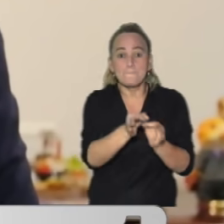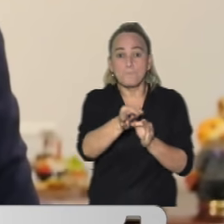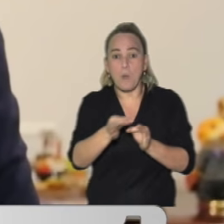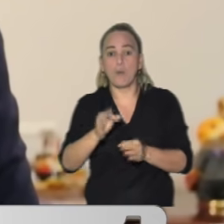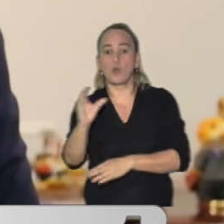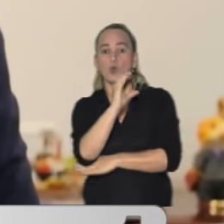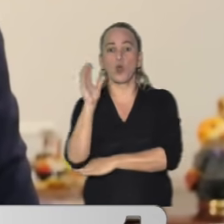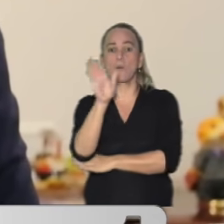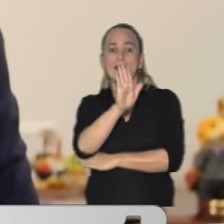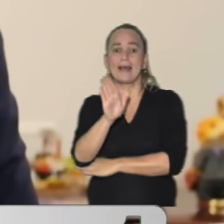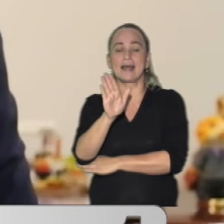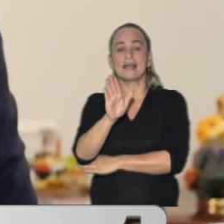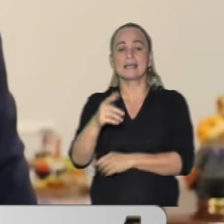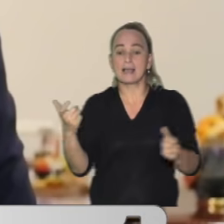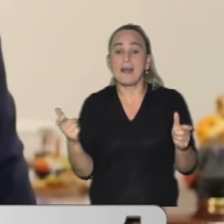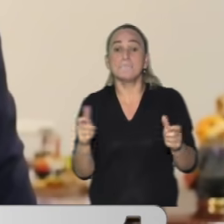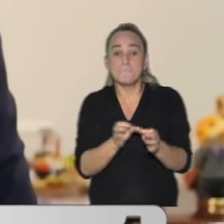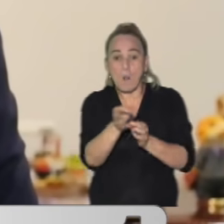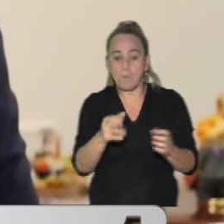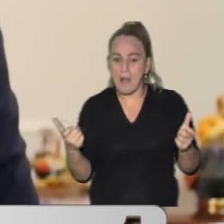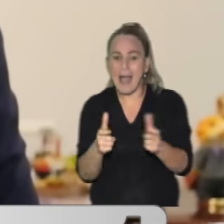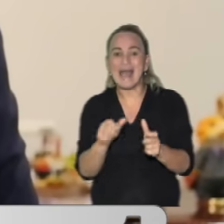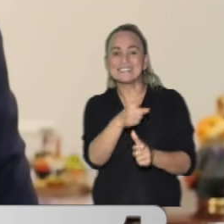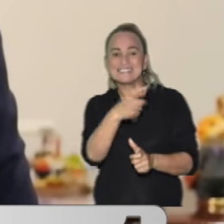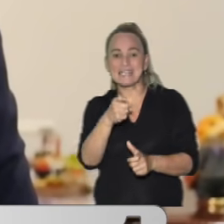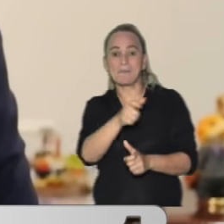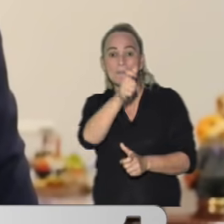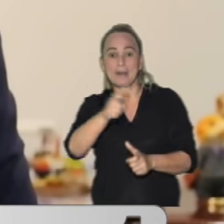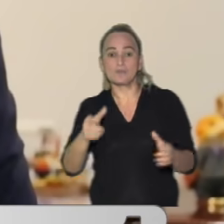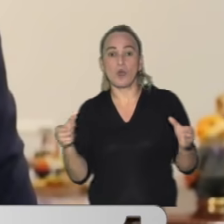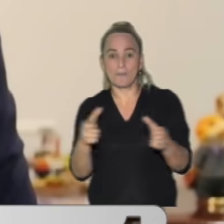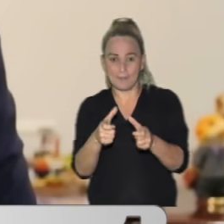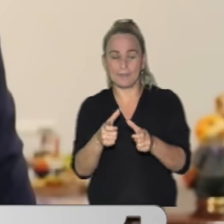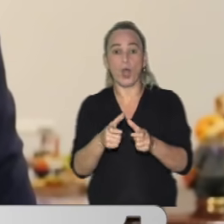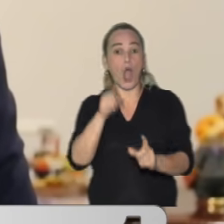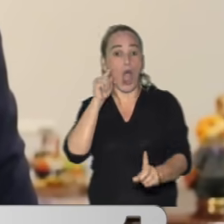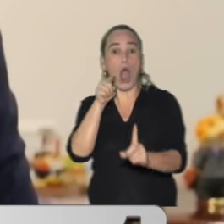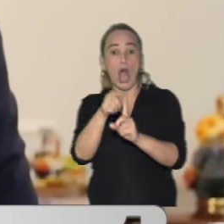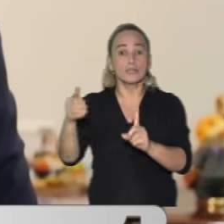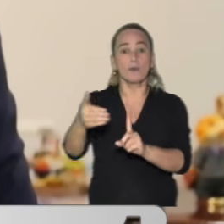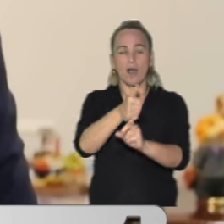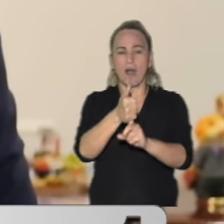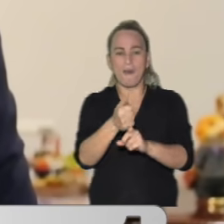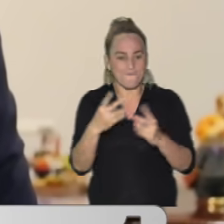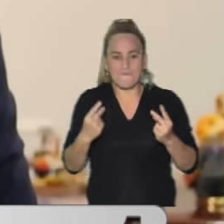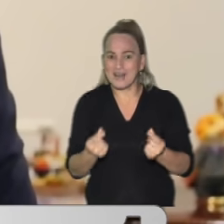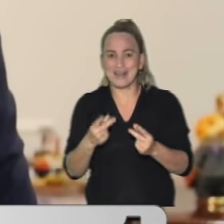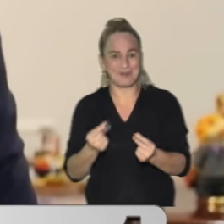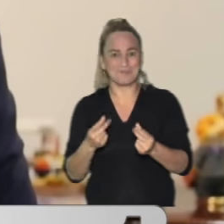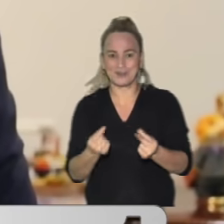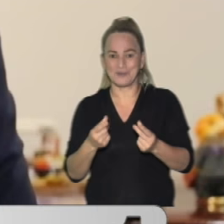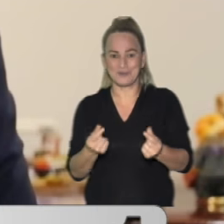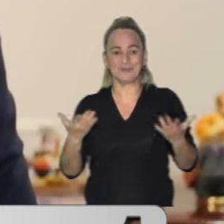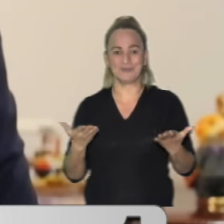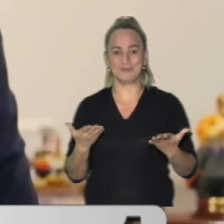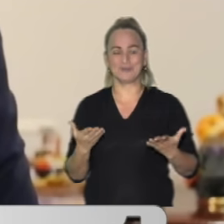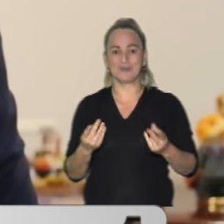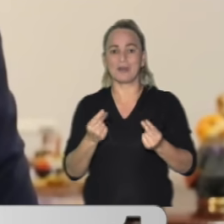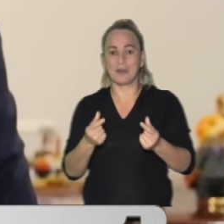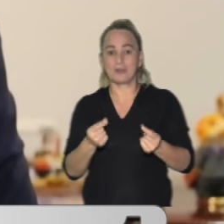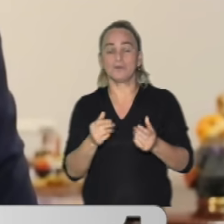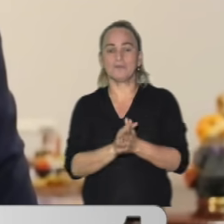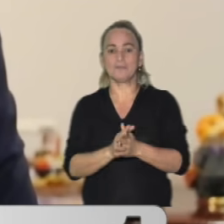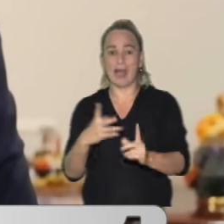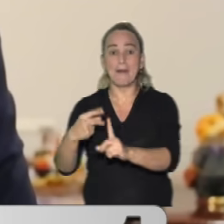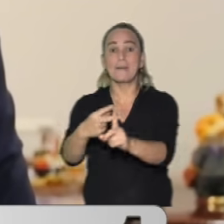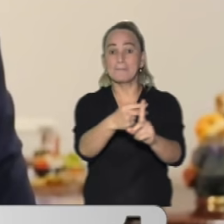de Colombia menores de 100.000 habitantes. El objetivo es terminar el acopio